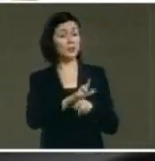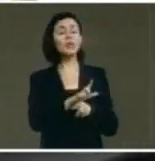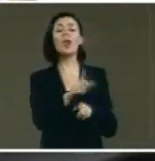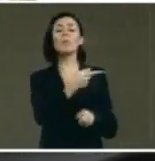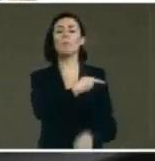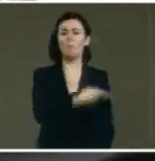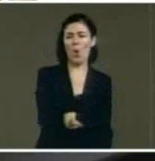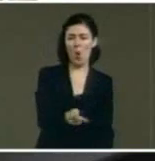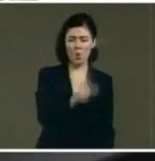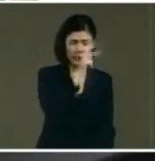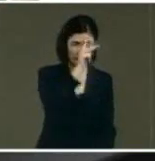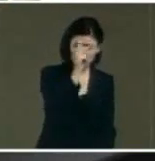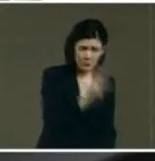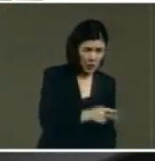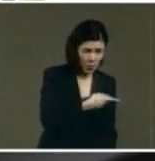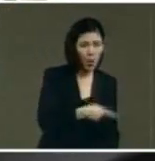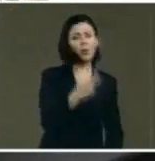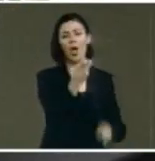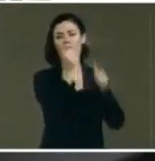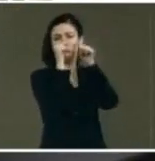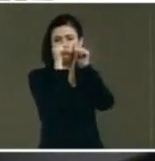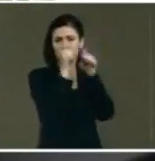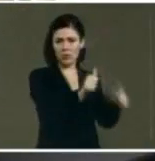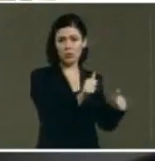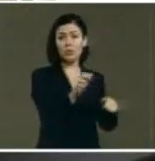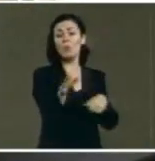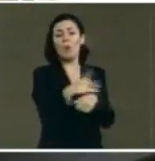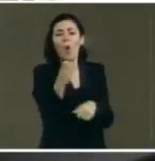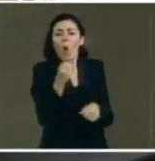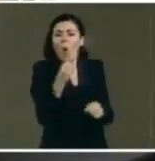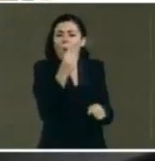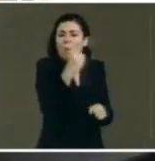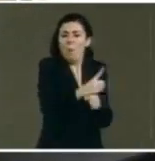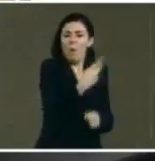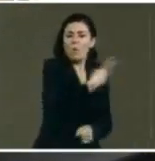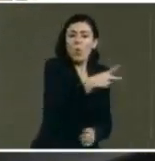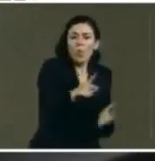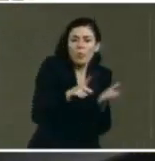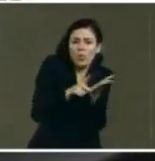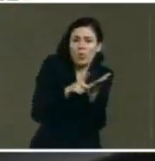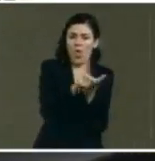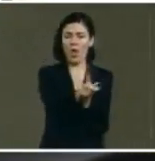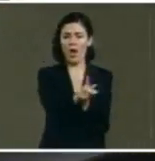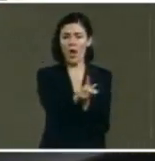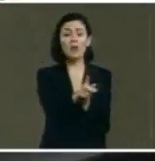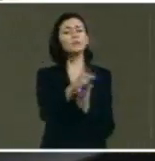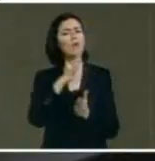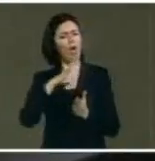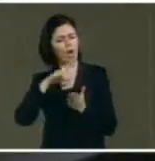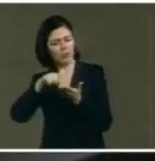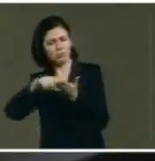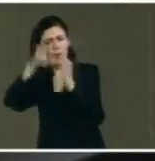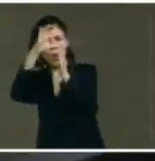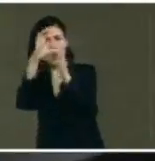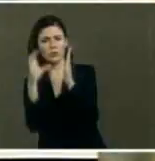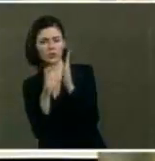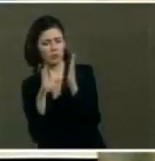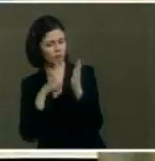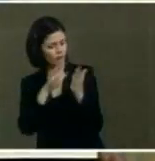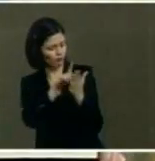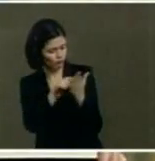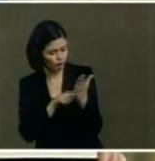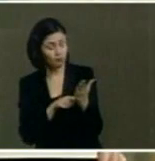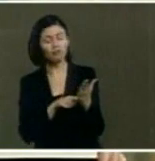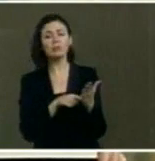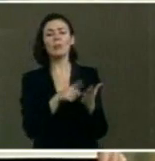hacer realidad los derechos sociales que ha marcado la Constitución y que ha marcado durante